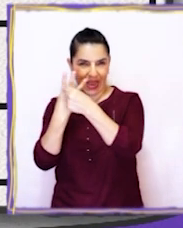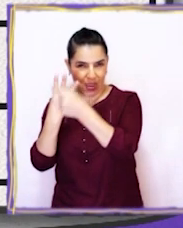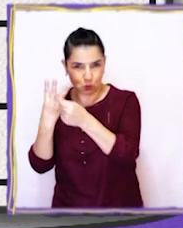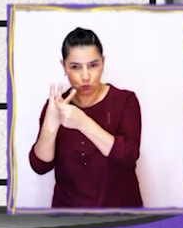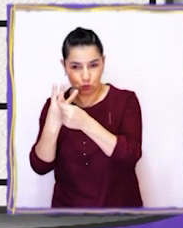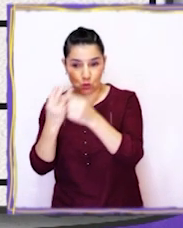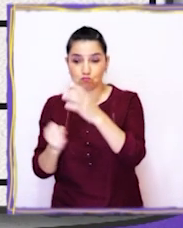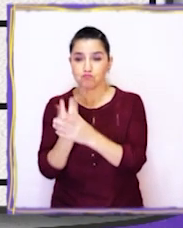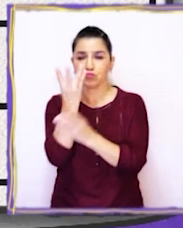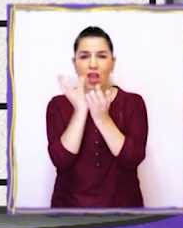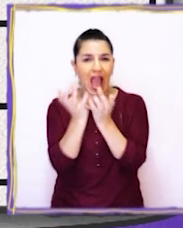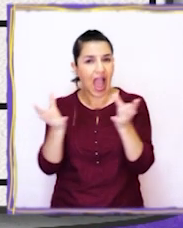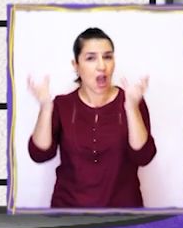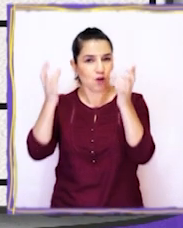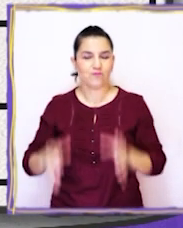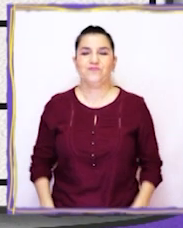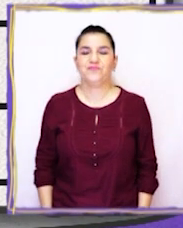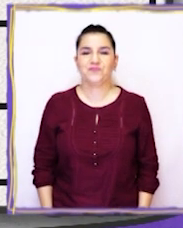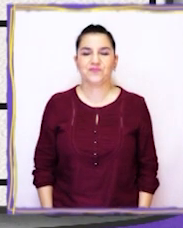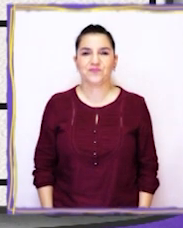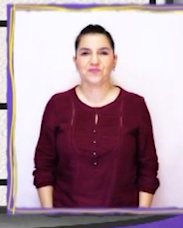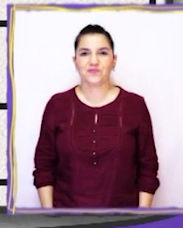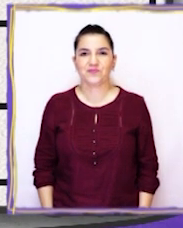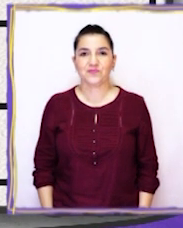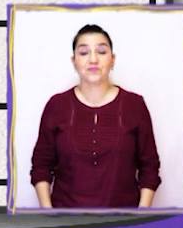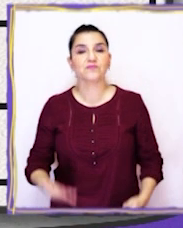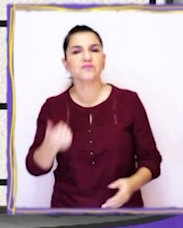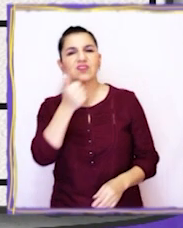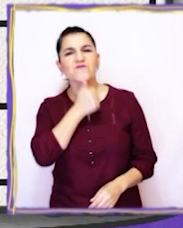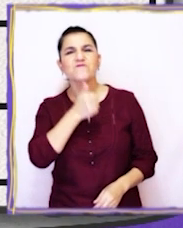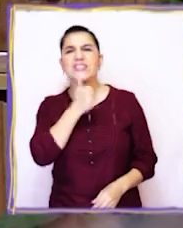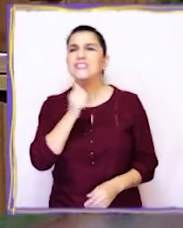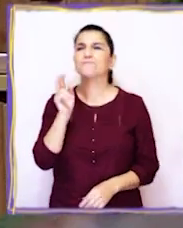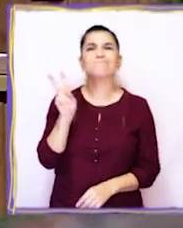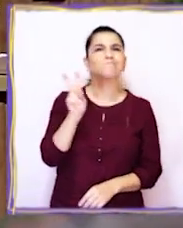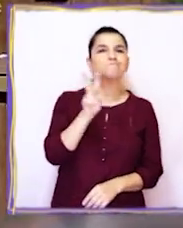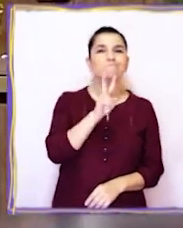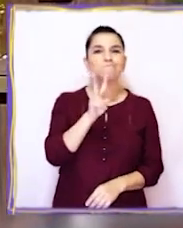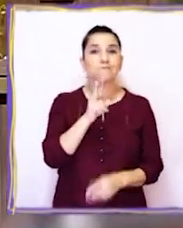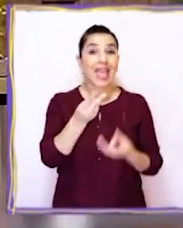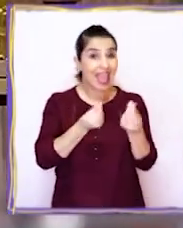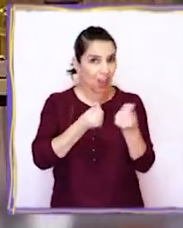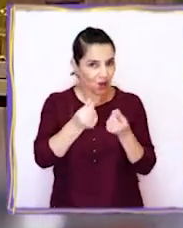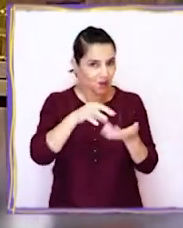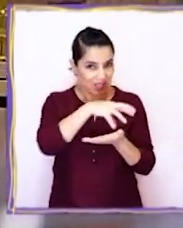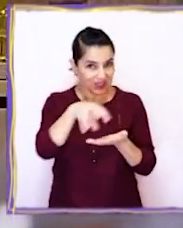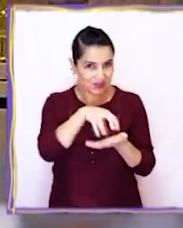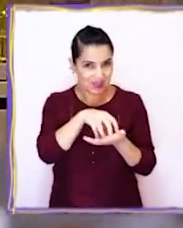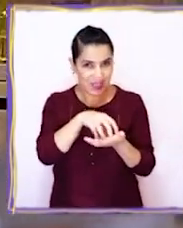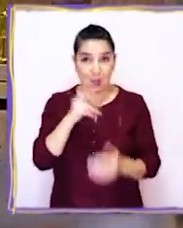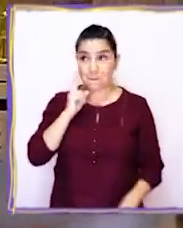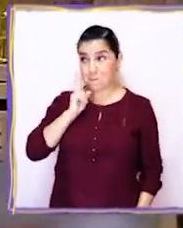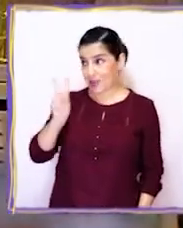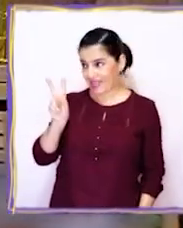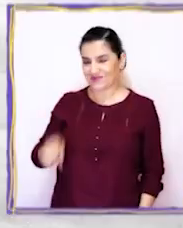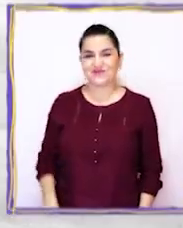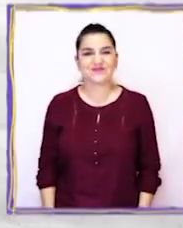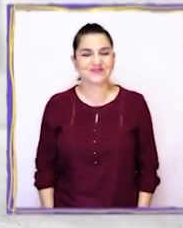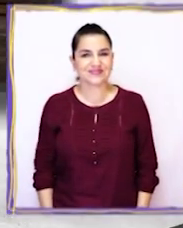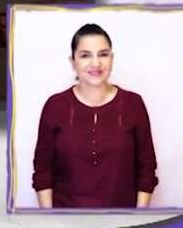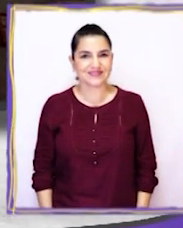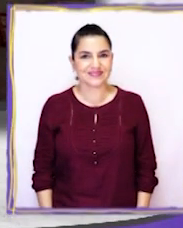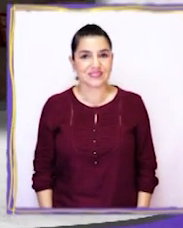Cactus y algarrobos. Y nos estaría faltando economía y ciudades. Miren su